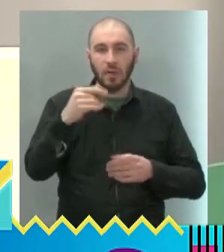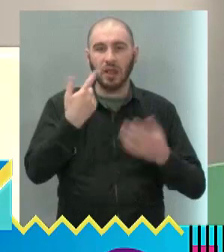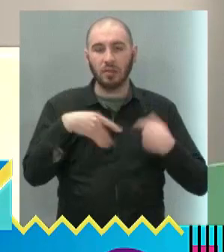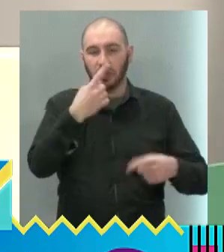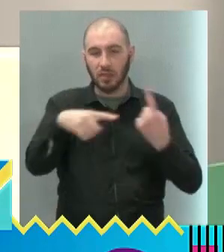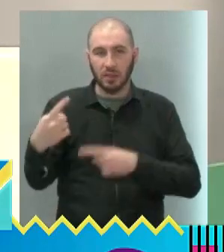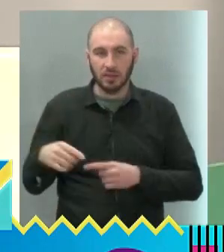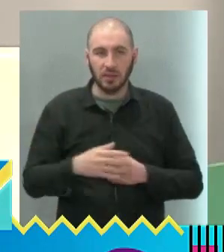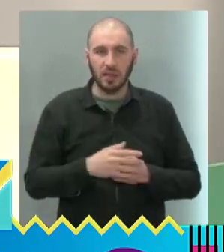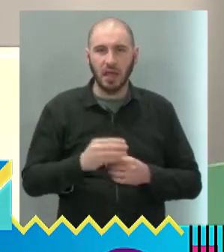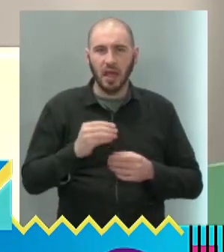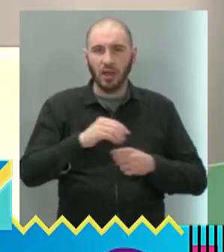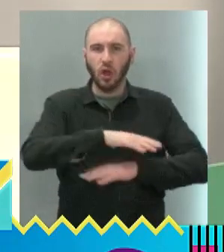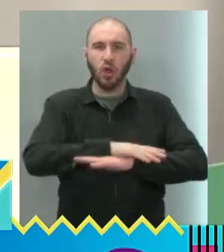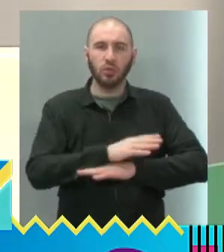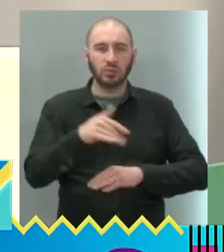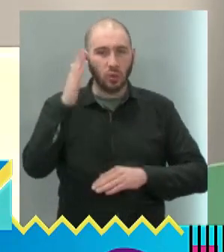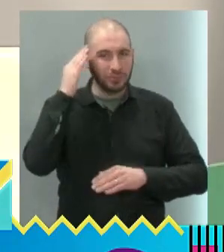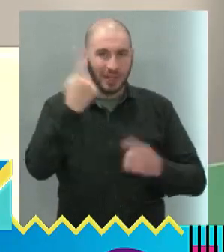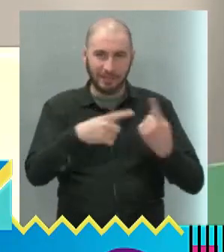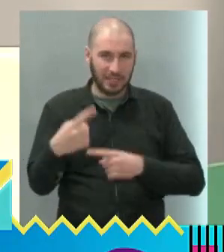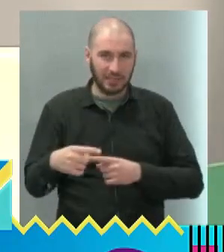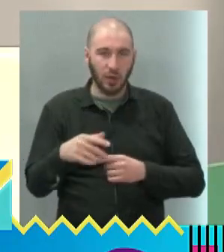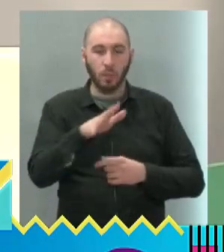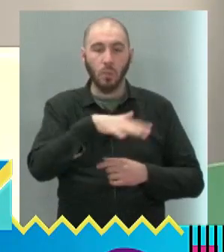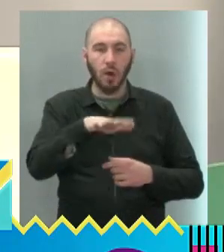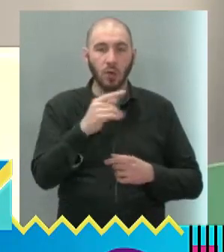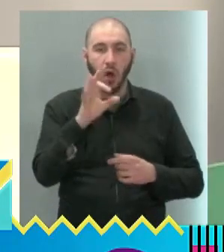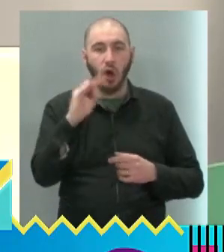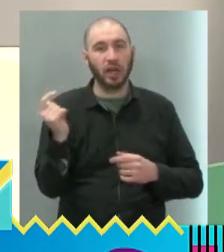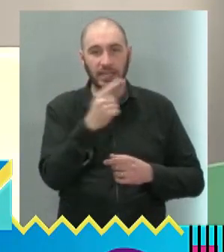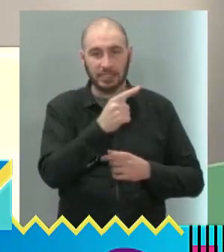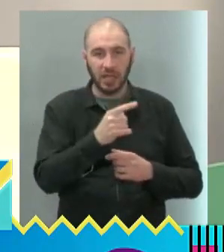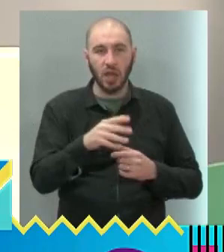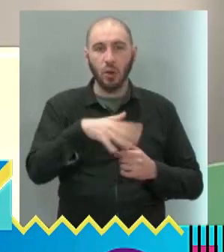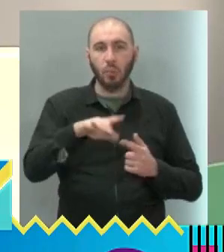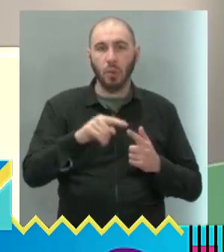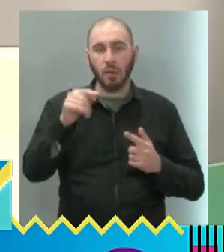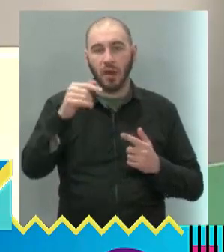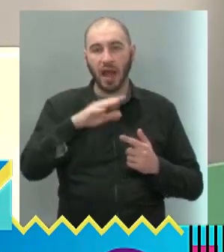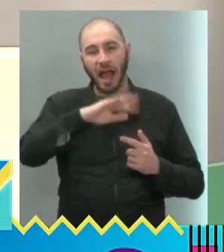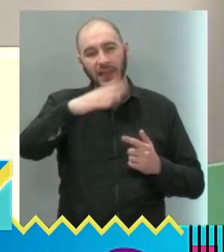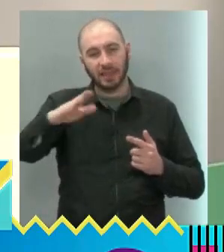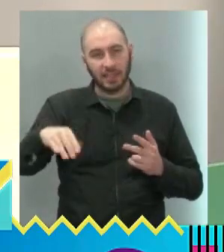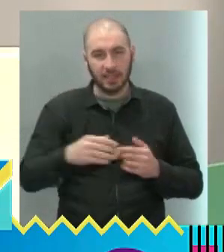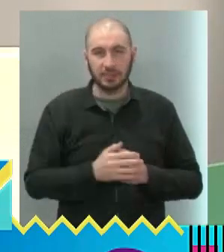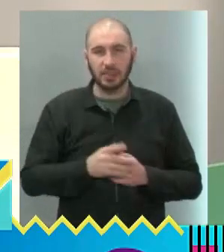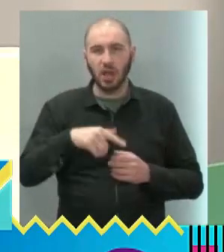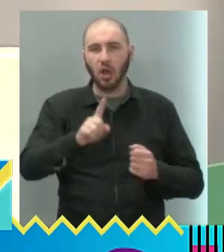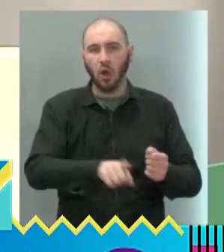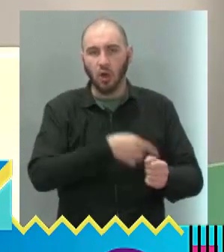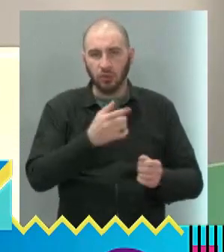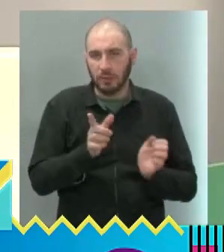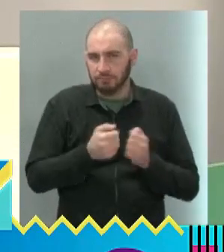naturalezas, con diferentes comportamientos culturales. Tenés los pueblos del oeste, los pueblos de la región andina, si se quiere, que tienen una tradición